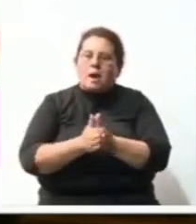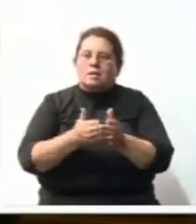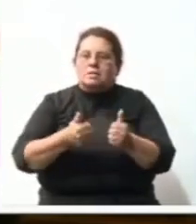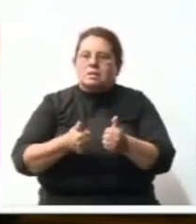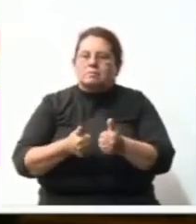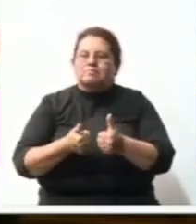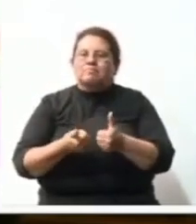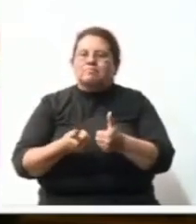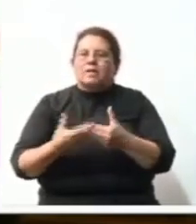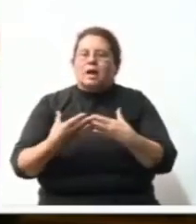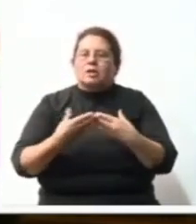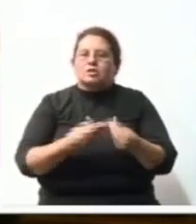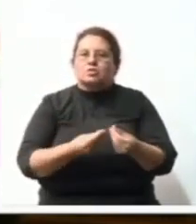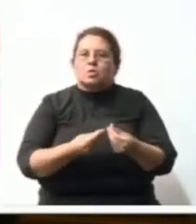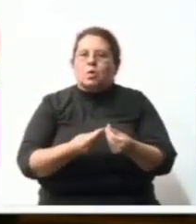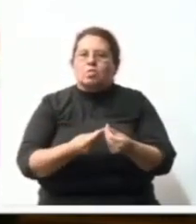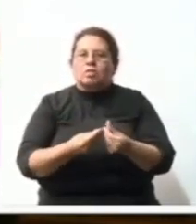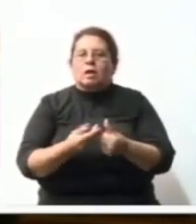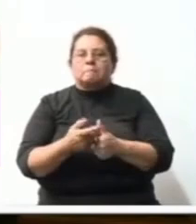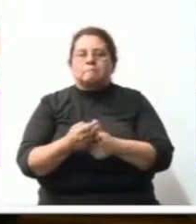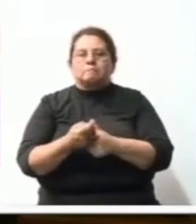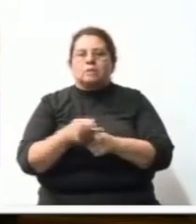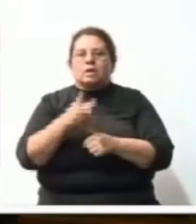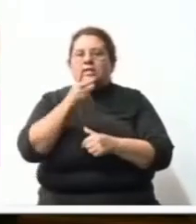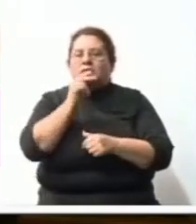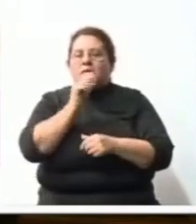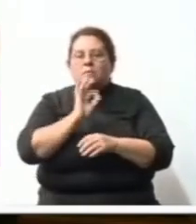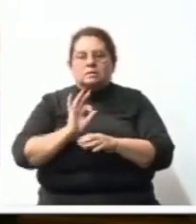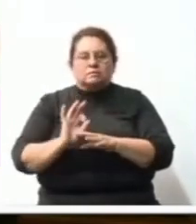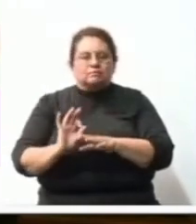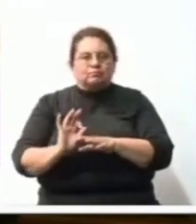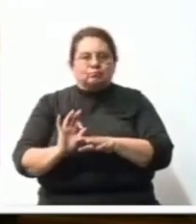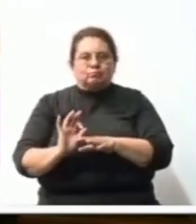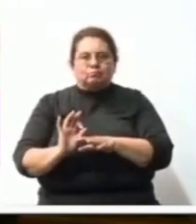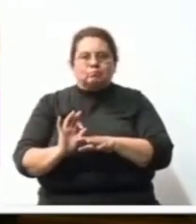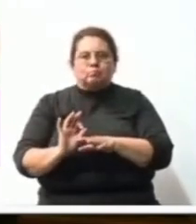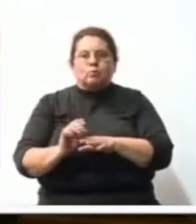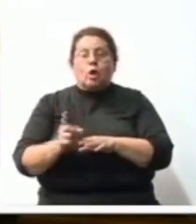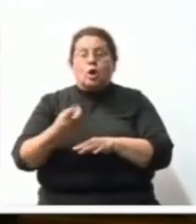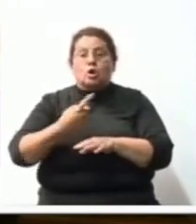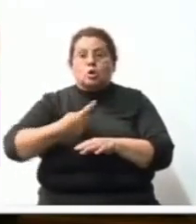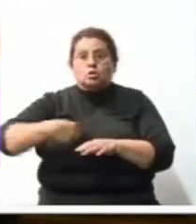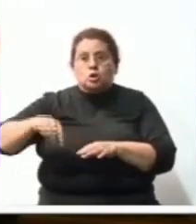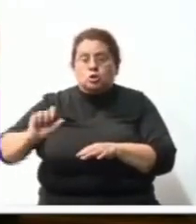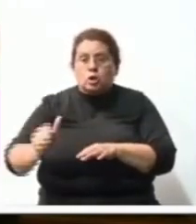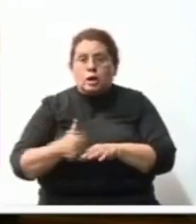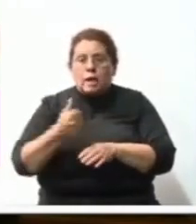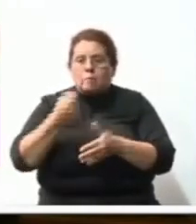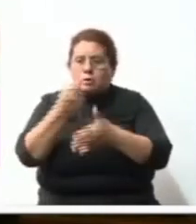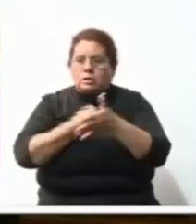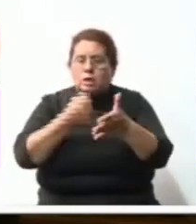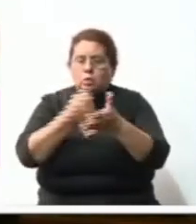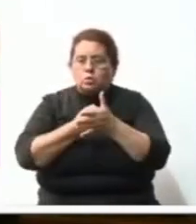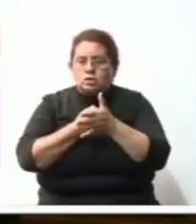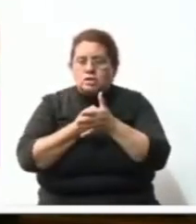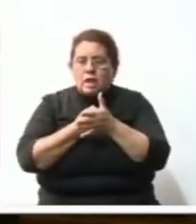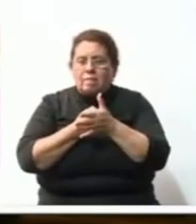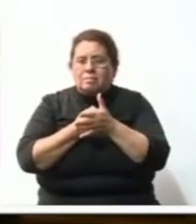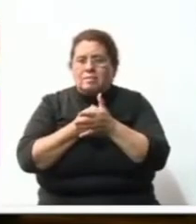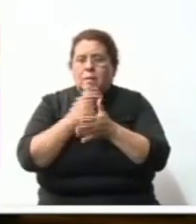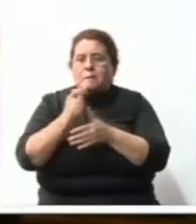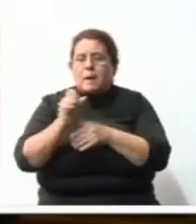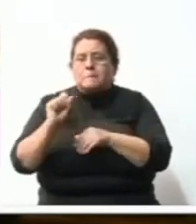de la dictadura y la impunidad de los genocida nada más lejos de eso nosotros ganamos esa lucha popular primero